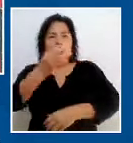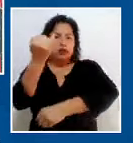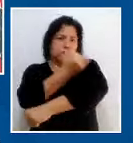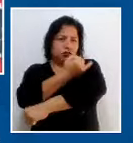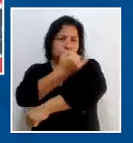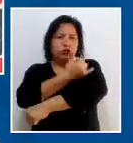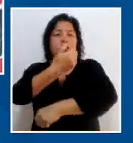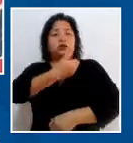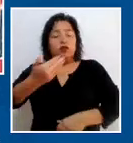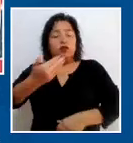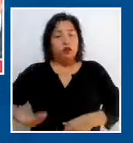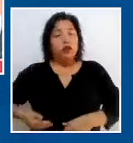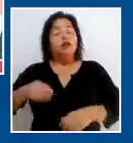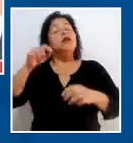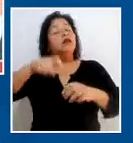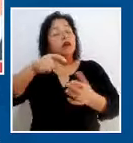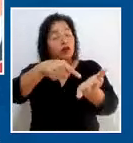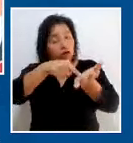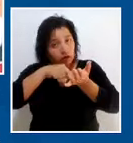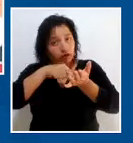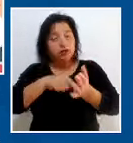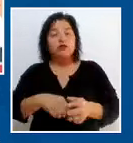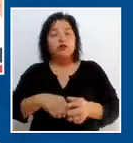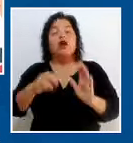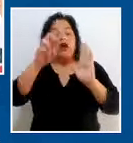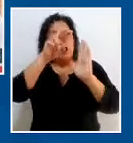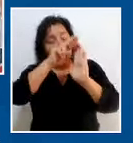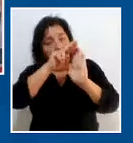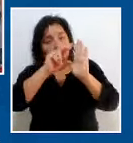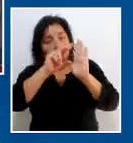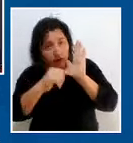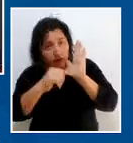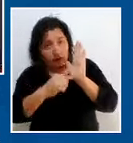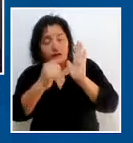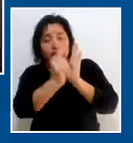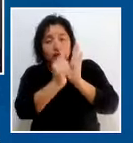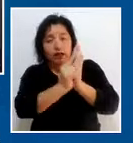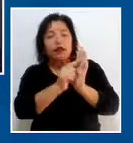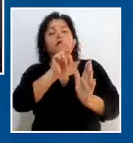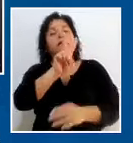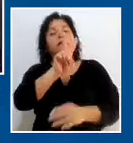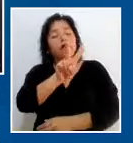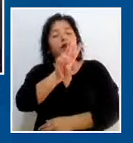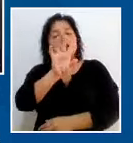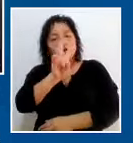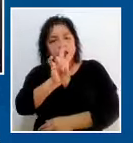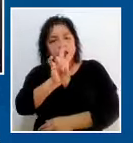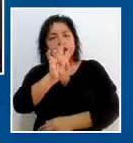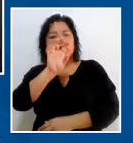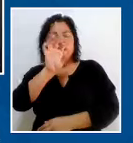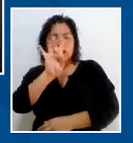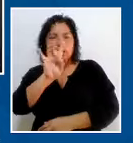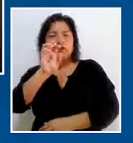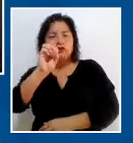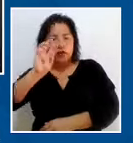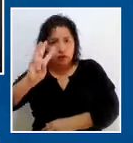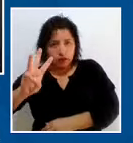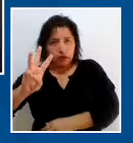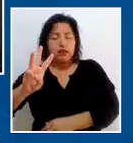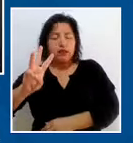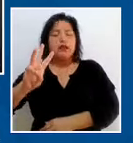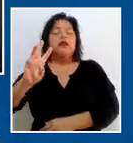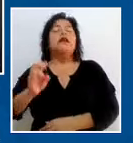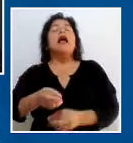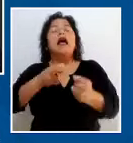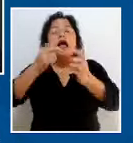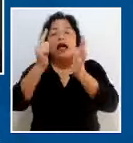obligación. El marco jurídico que establece esta obligación es la Ley 27806, la Ley de Transparencia y Acceso a